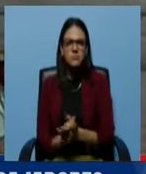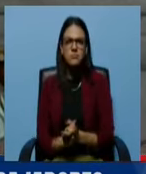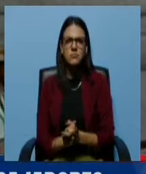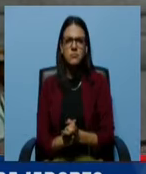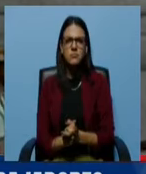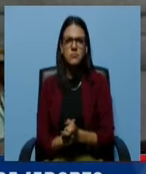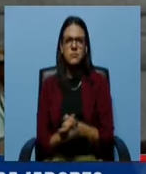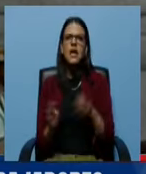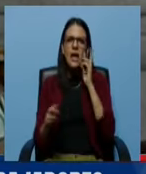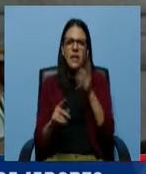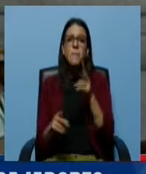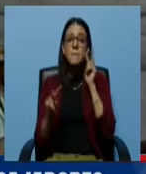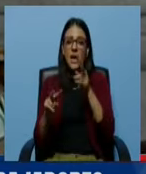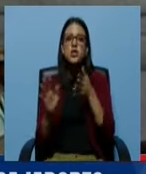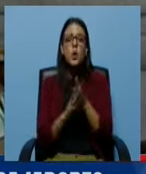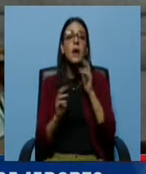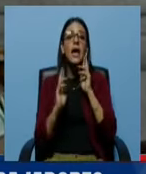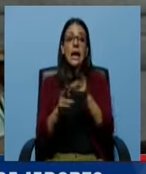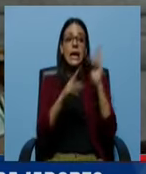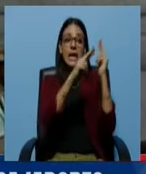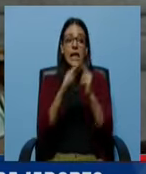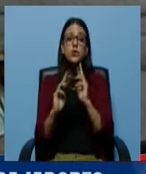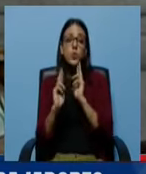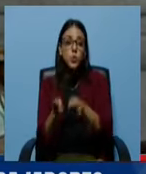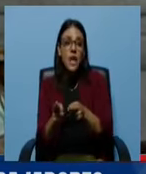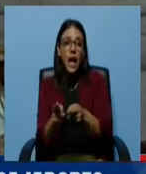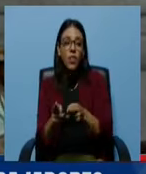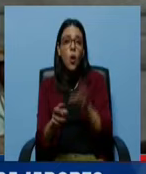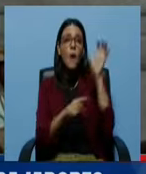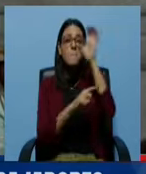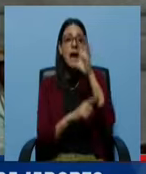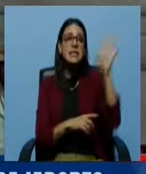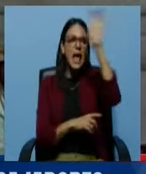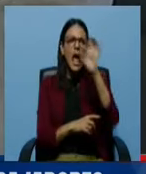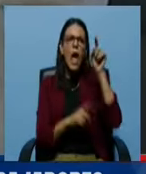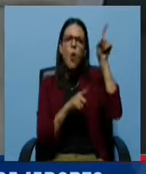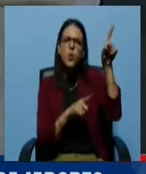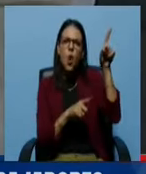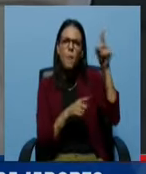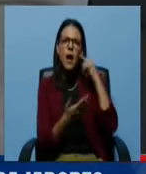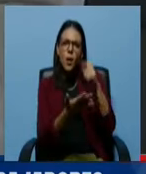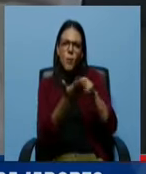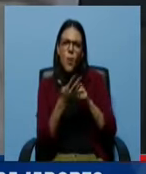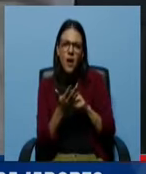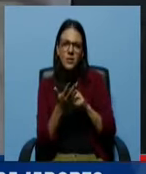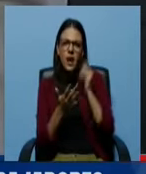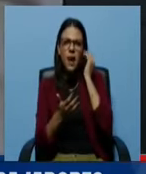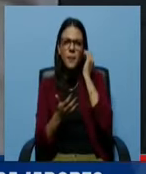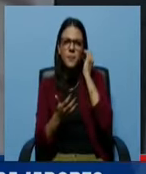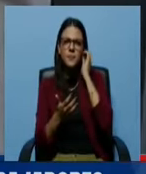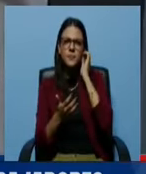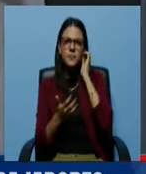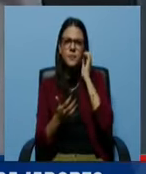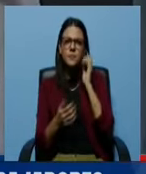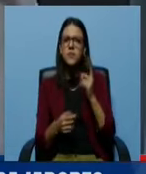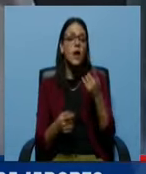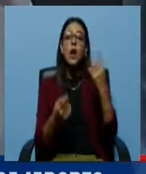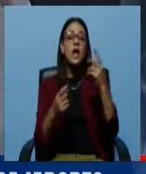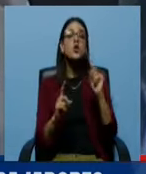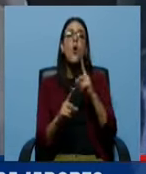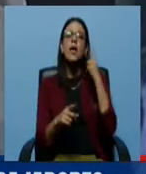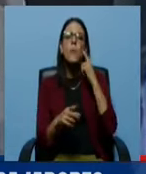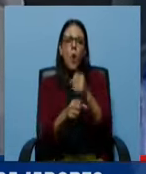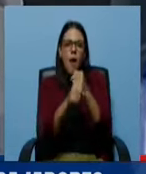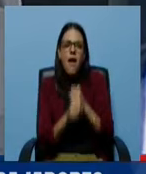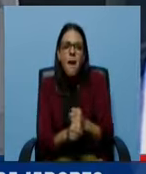los resultados electorales en países de Europa ya no son amenazas,